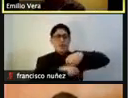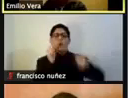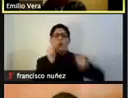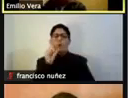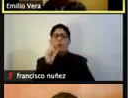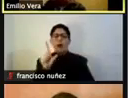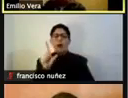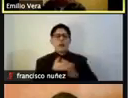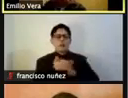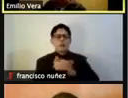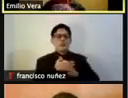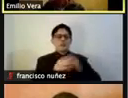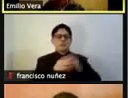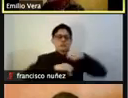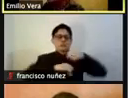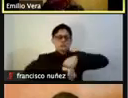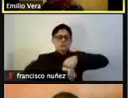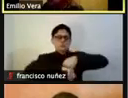sísmicas.